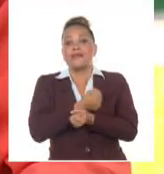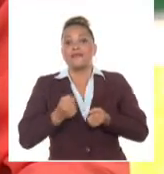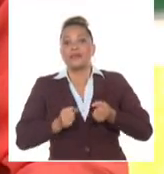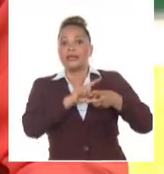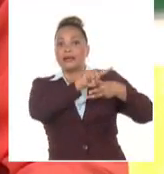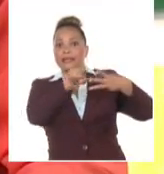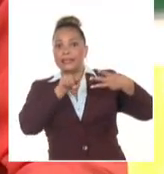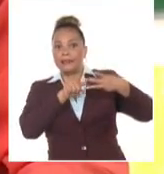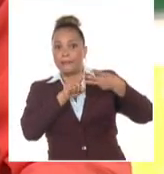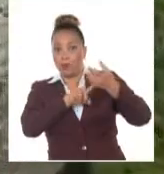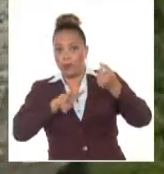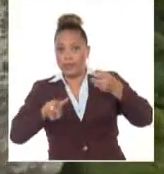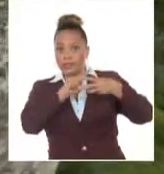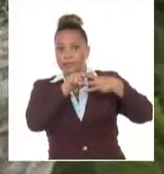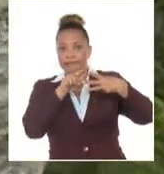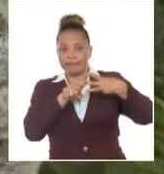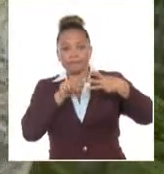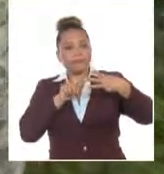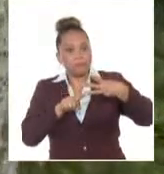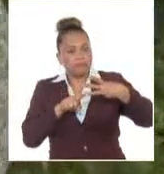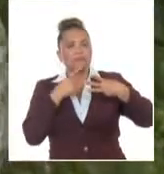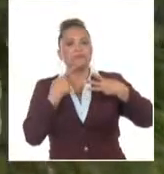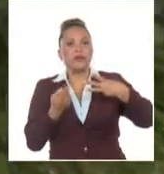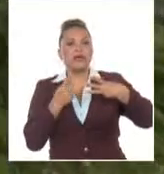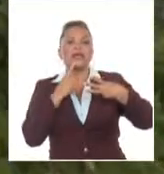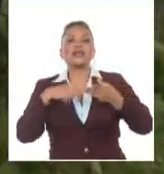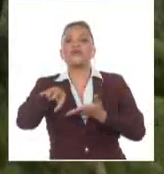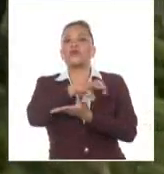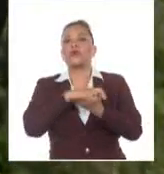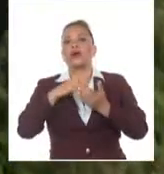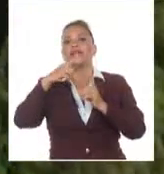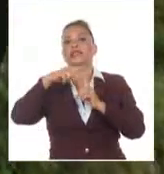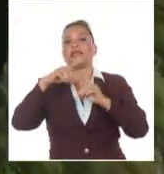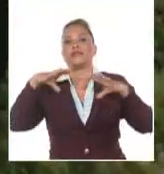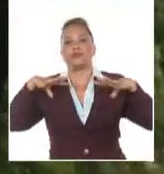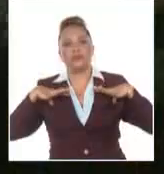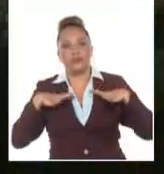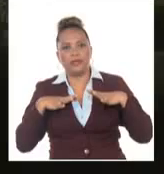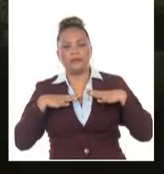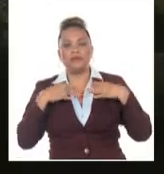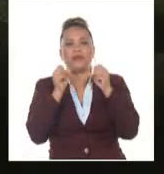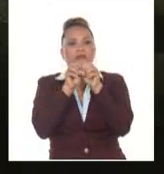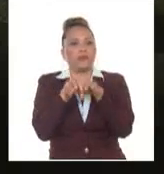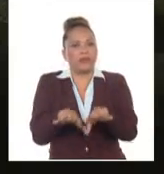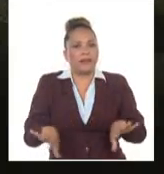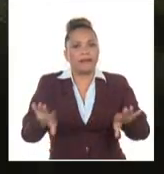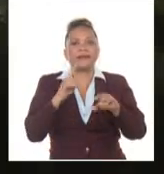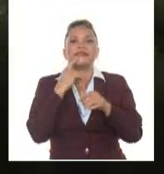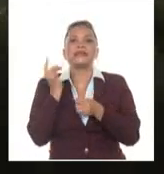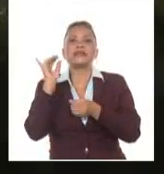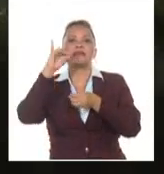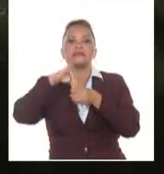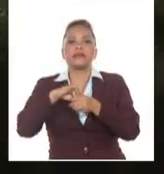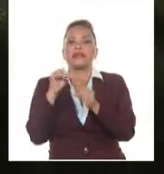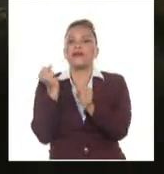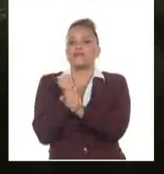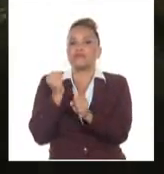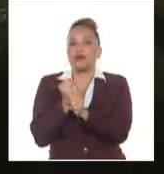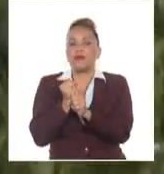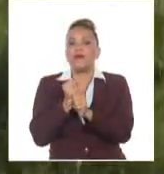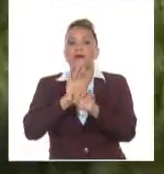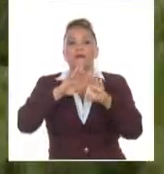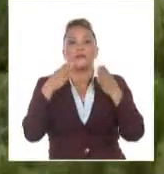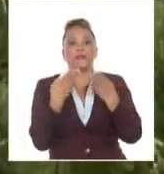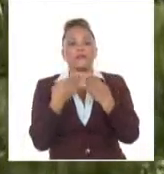para potenciarse como destinos de naturaleza, por el trabajo integrado de los actores locales.